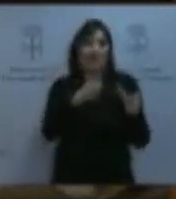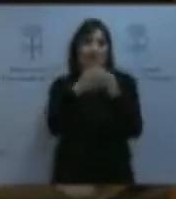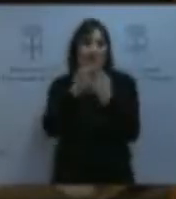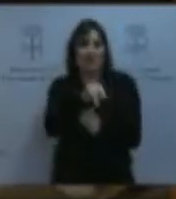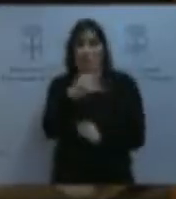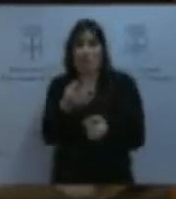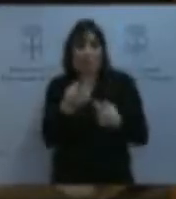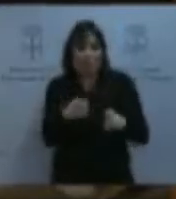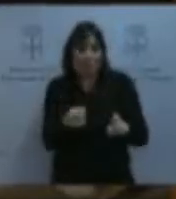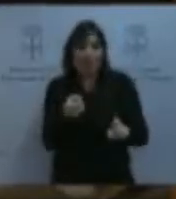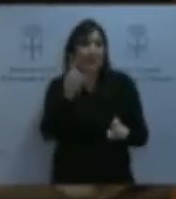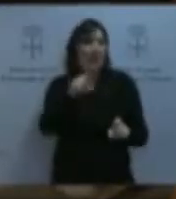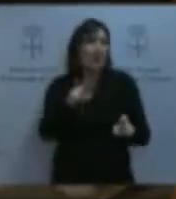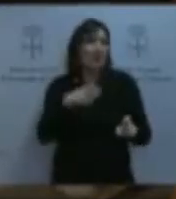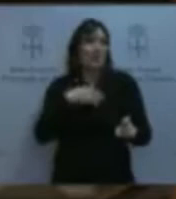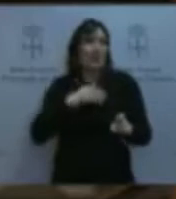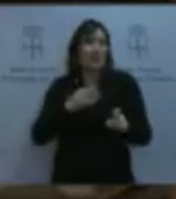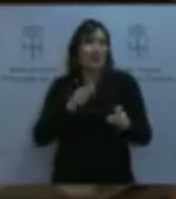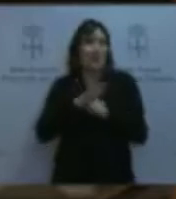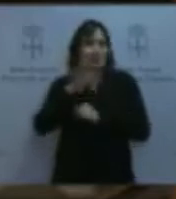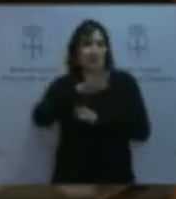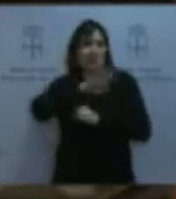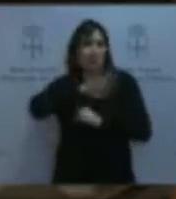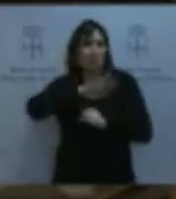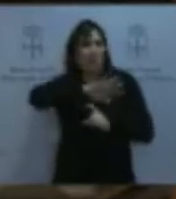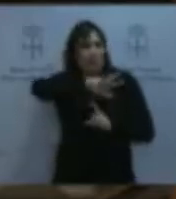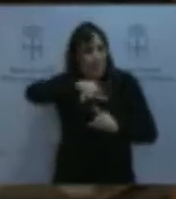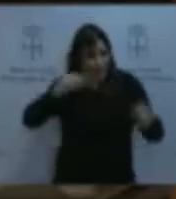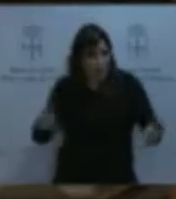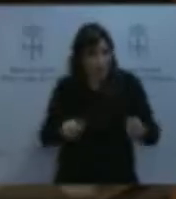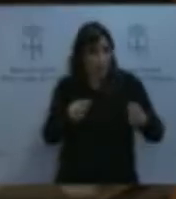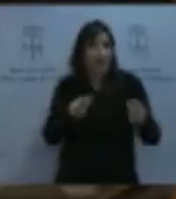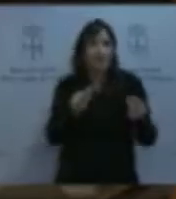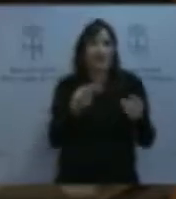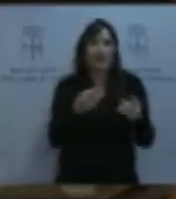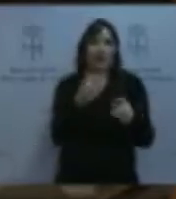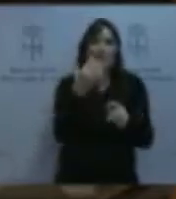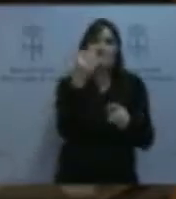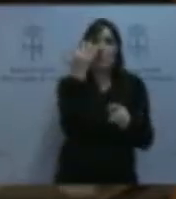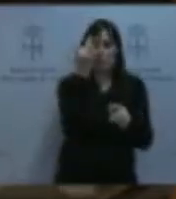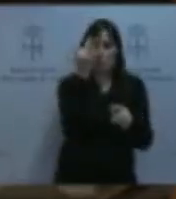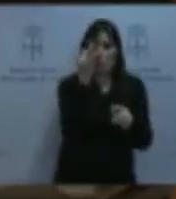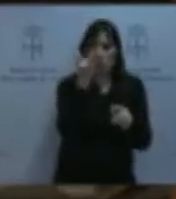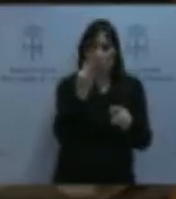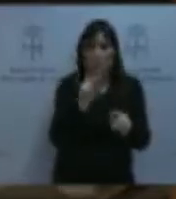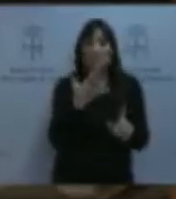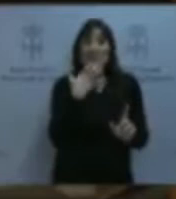decir, una serie de virtudes que tendría que actuar con cierta sinergia, y lo que nos encontramos es